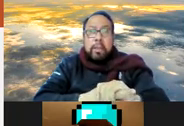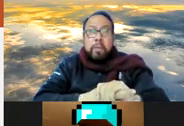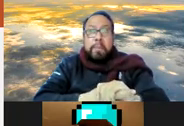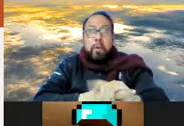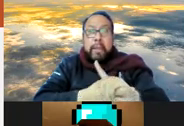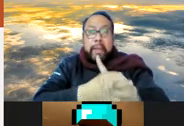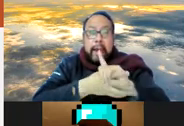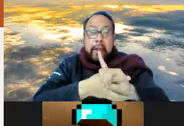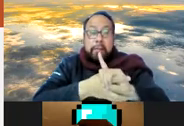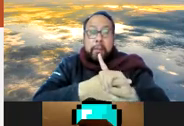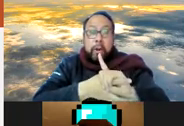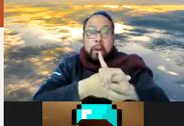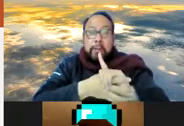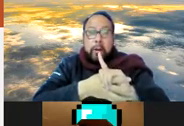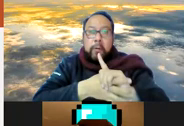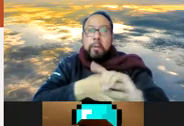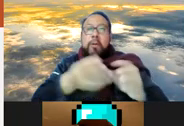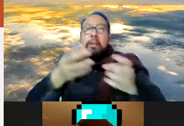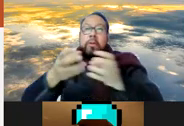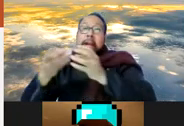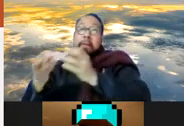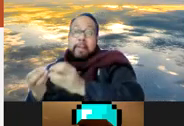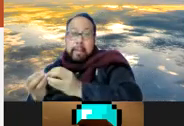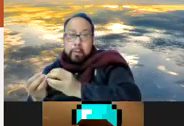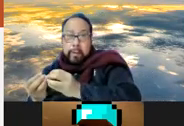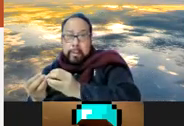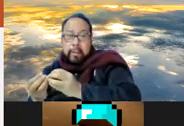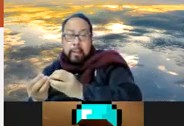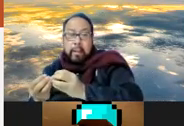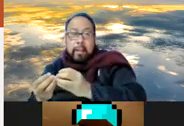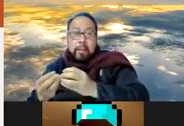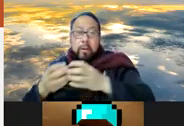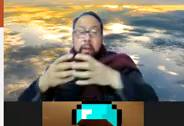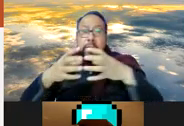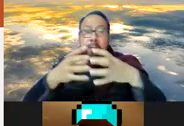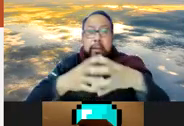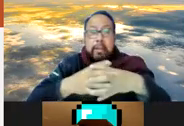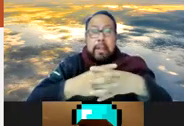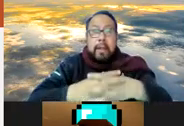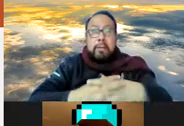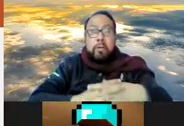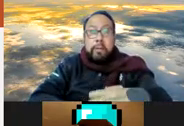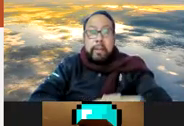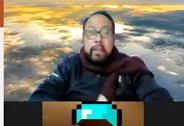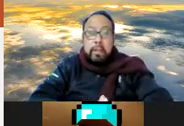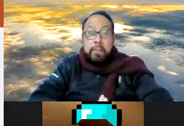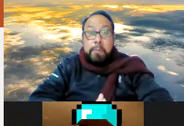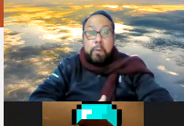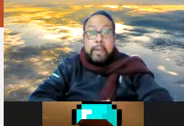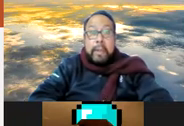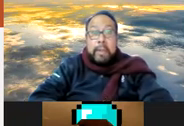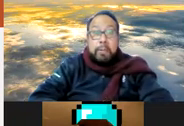que hayan sido publicadas por la universidad, ojo, no dentro de la revista de la universidad, sino que muchas veces las